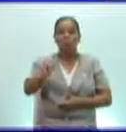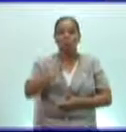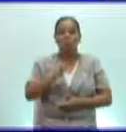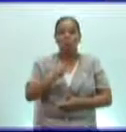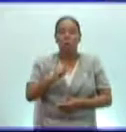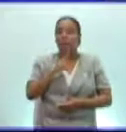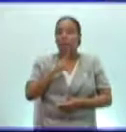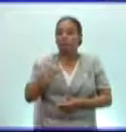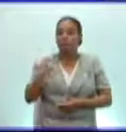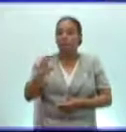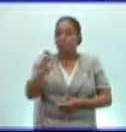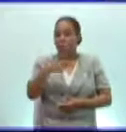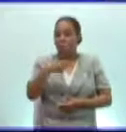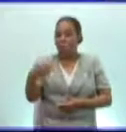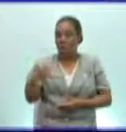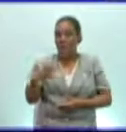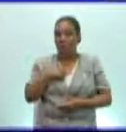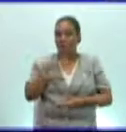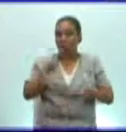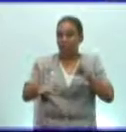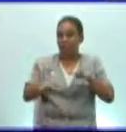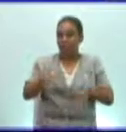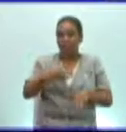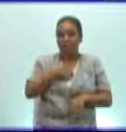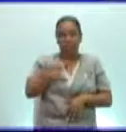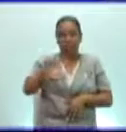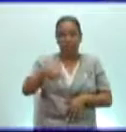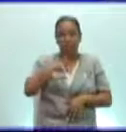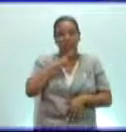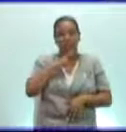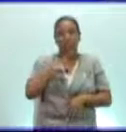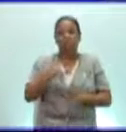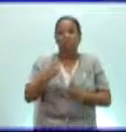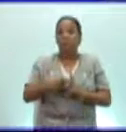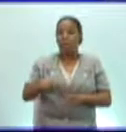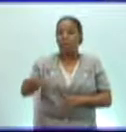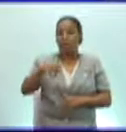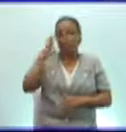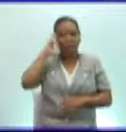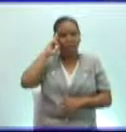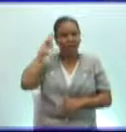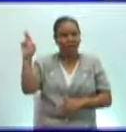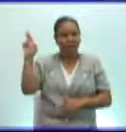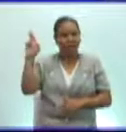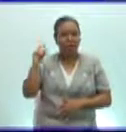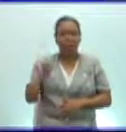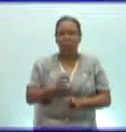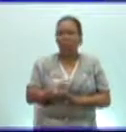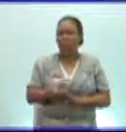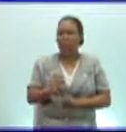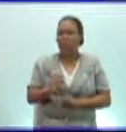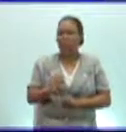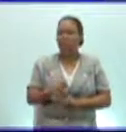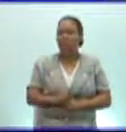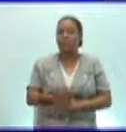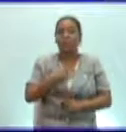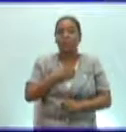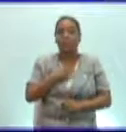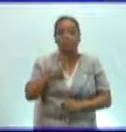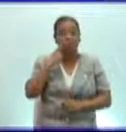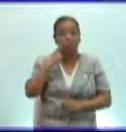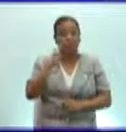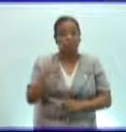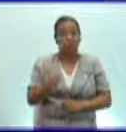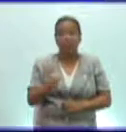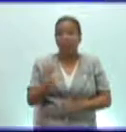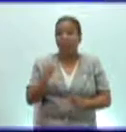hidroxilo en este equilibrio que tenemos aquí del agua. Y para ello vamos a recordar sencillamente que tenemos que tener presente el principio